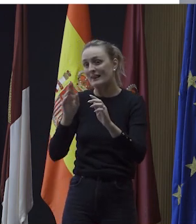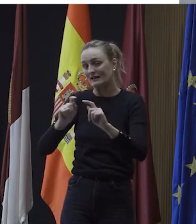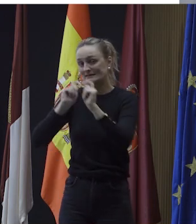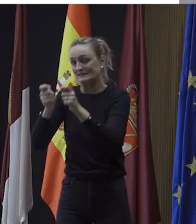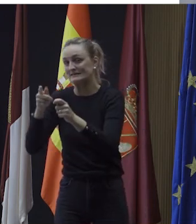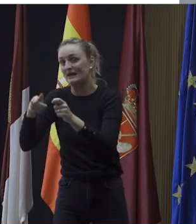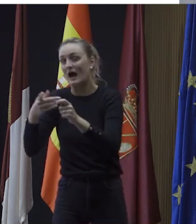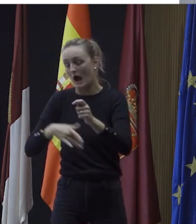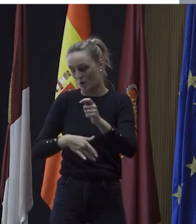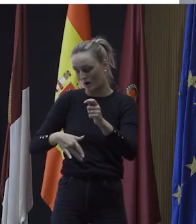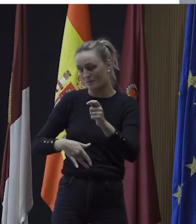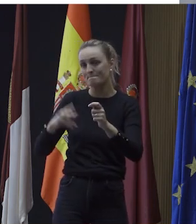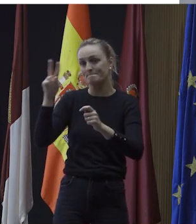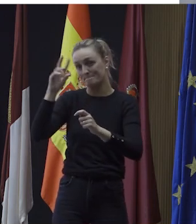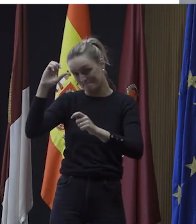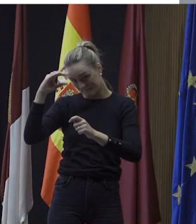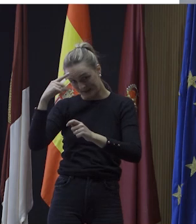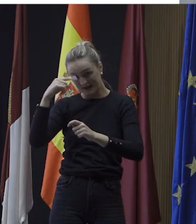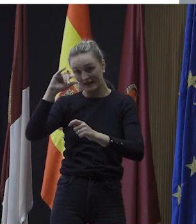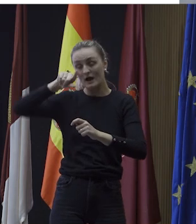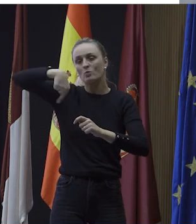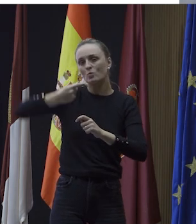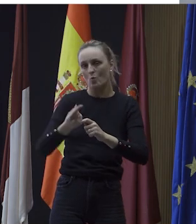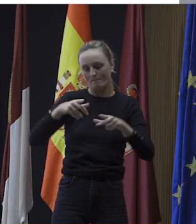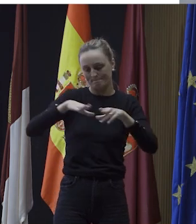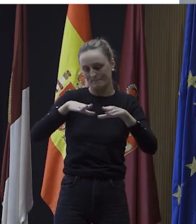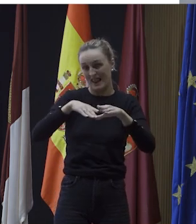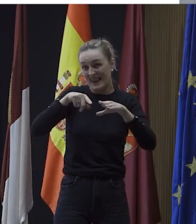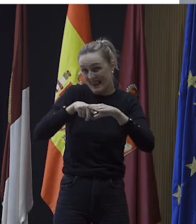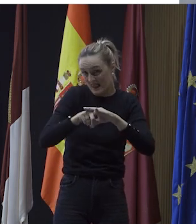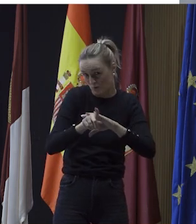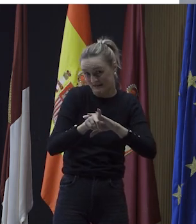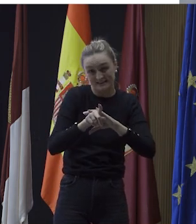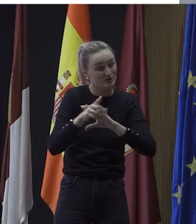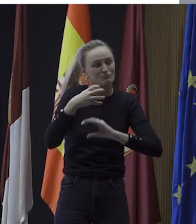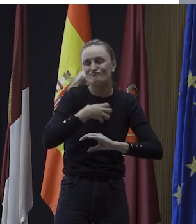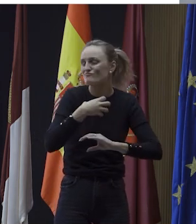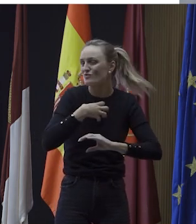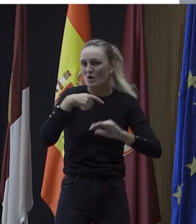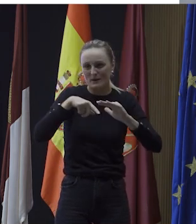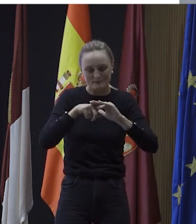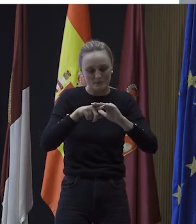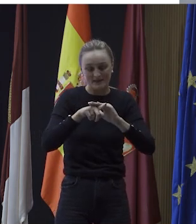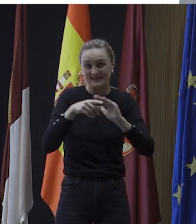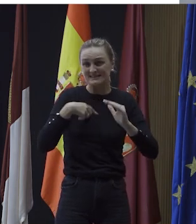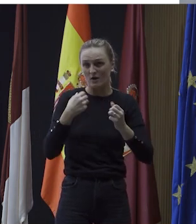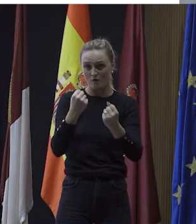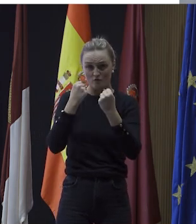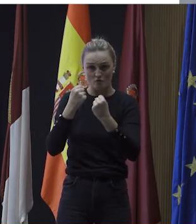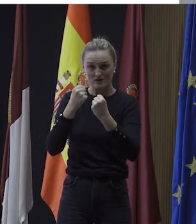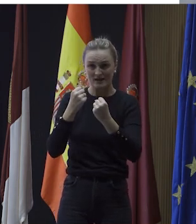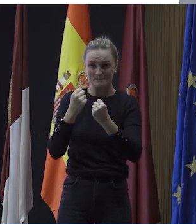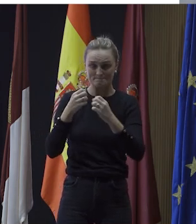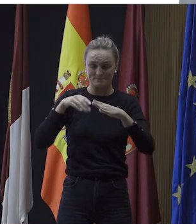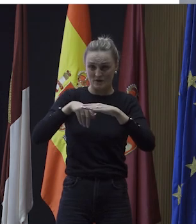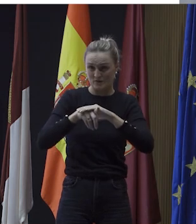vejiga a la uretra, que es por donde sale la orina. Entonces, no es capaz de vencer este aumento fuerte de la presión y